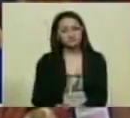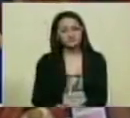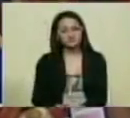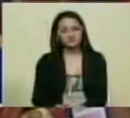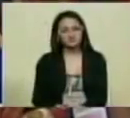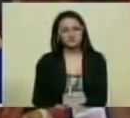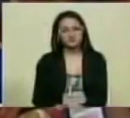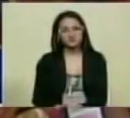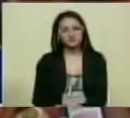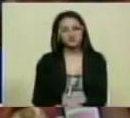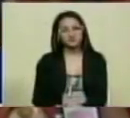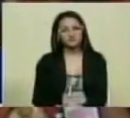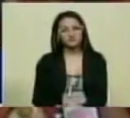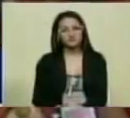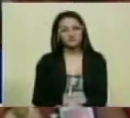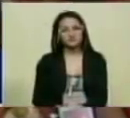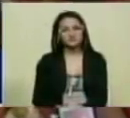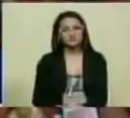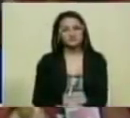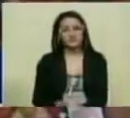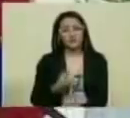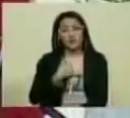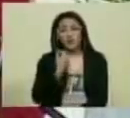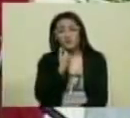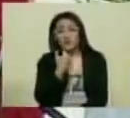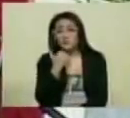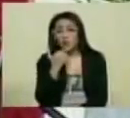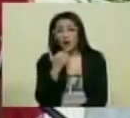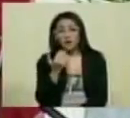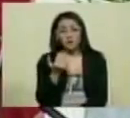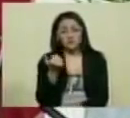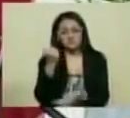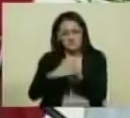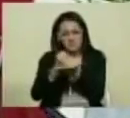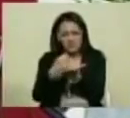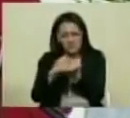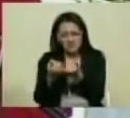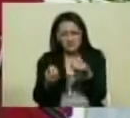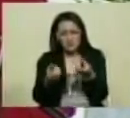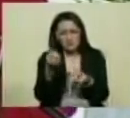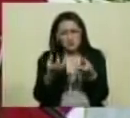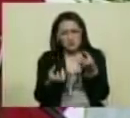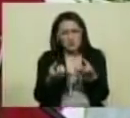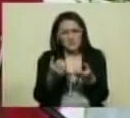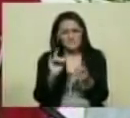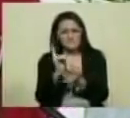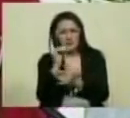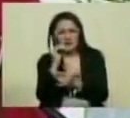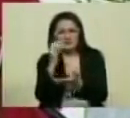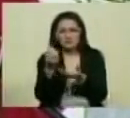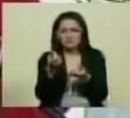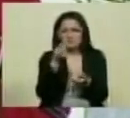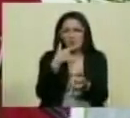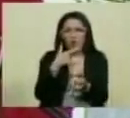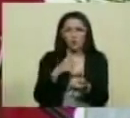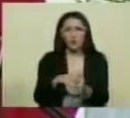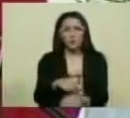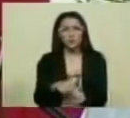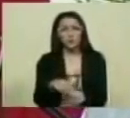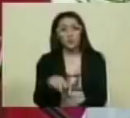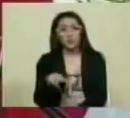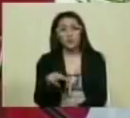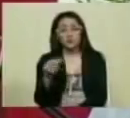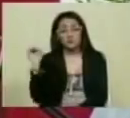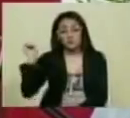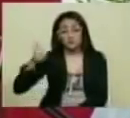nos daban a nosotros en la casa para curarnos. Para curarnos, mi abuela María. Nunca, murió a los 91 años